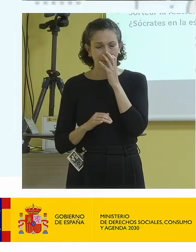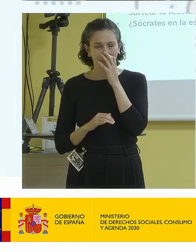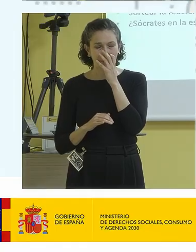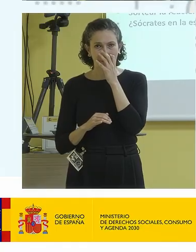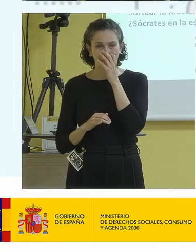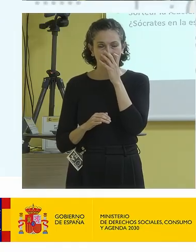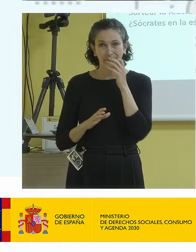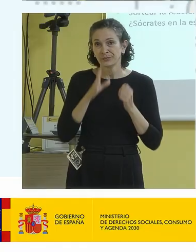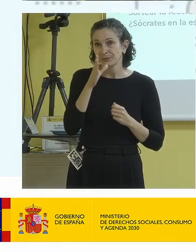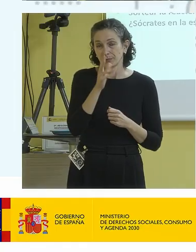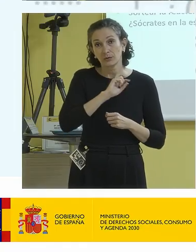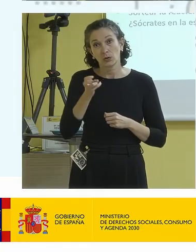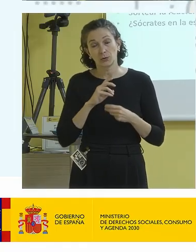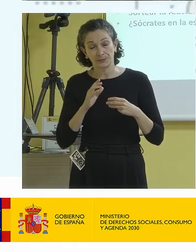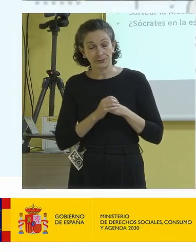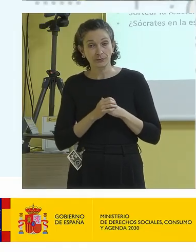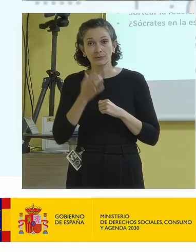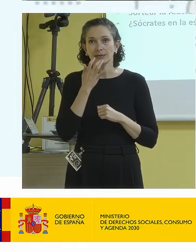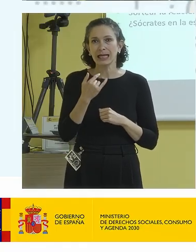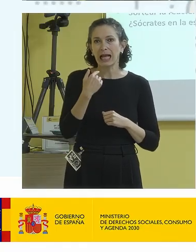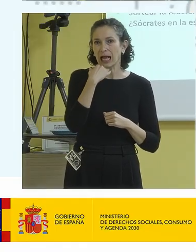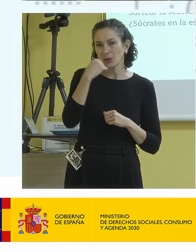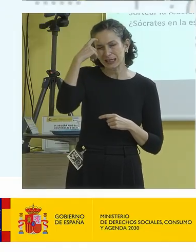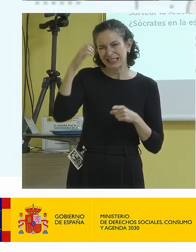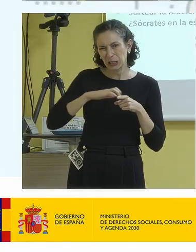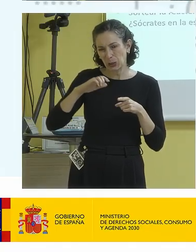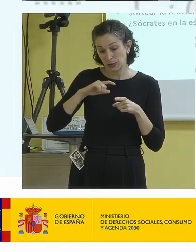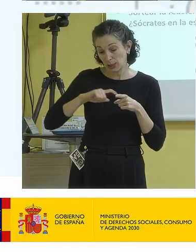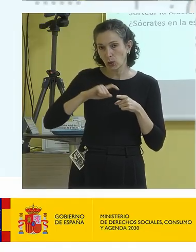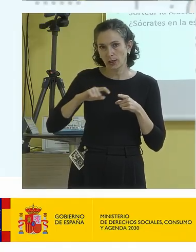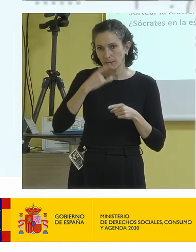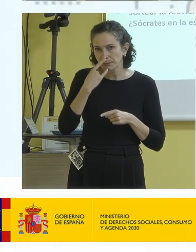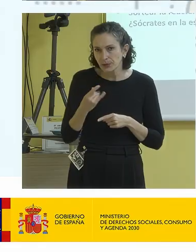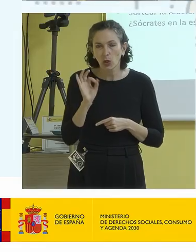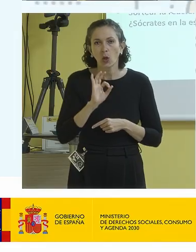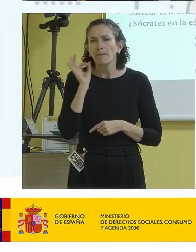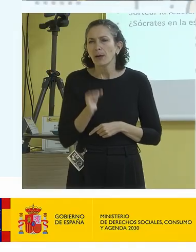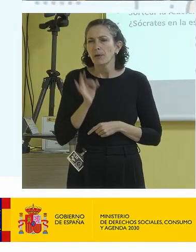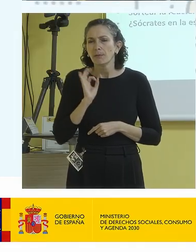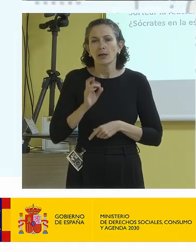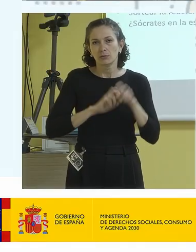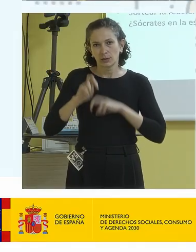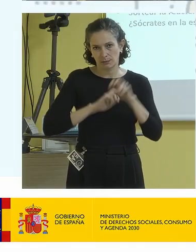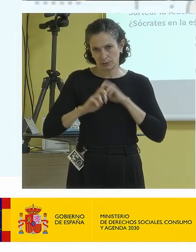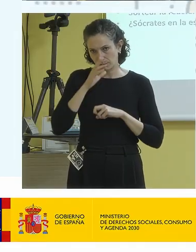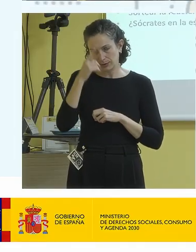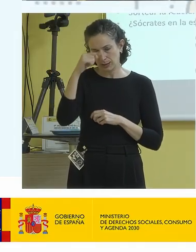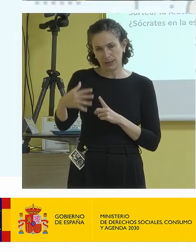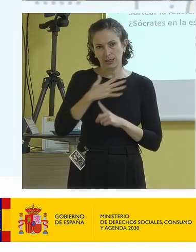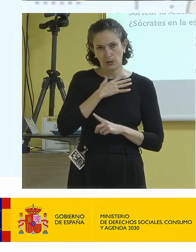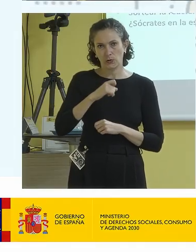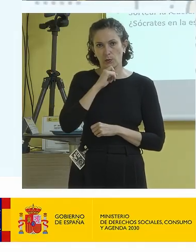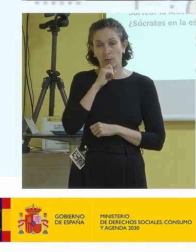Otra de las causas que había, cuando algo es psicológicamente atractivo o buscamos certezas. Los sesgos ya sabemos cómo van, y hay dos elementos que me parecen